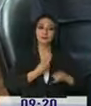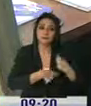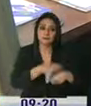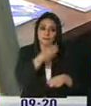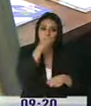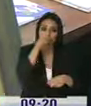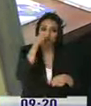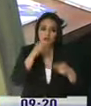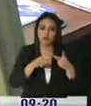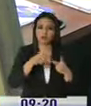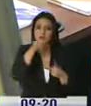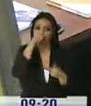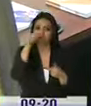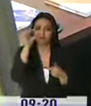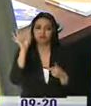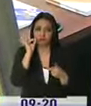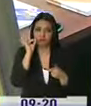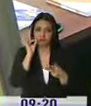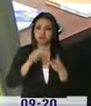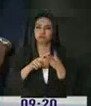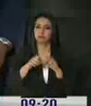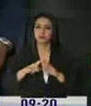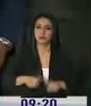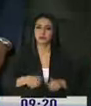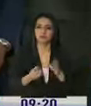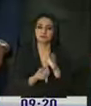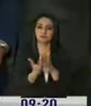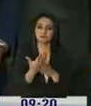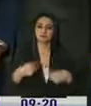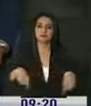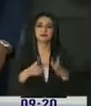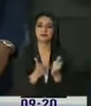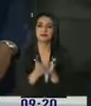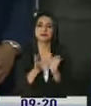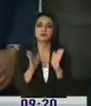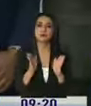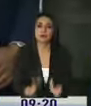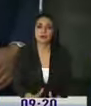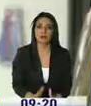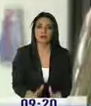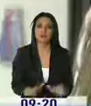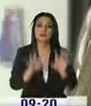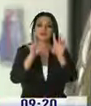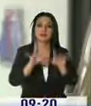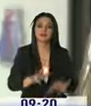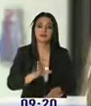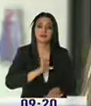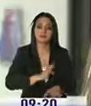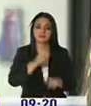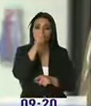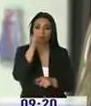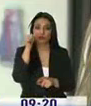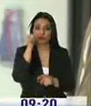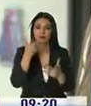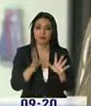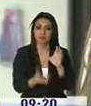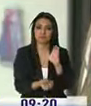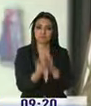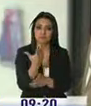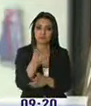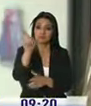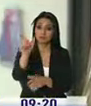comercialización, uso y consumo de drogas, se creó la Mesa de Servicios Ciudadanos de la CETED. Que el personal especializado